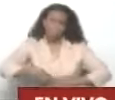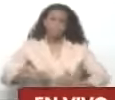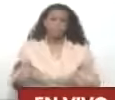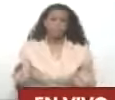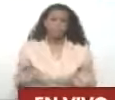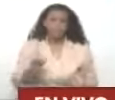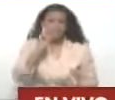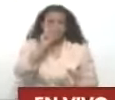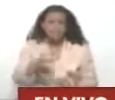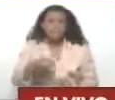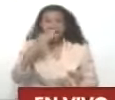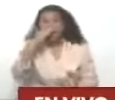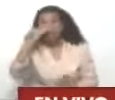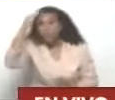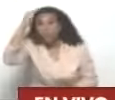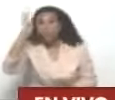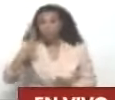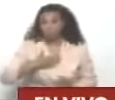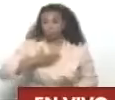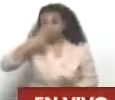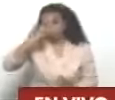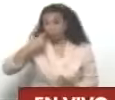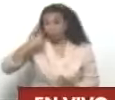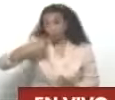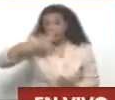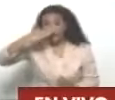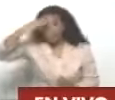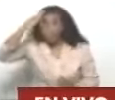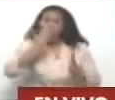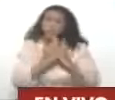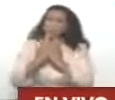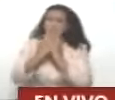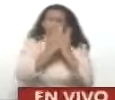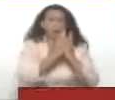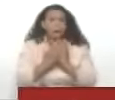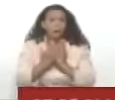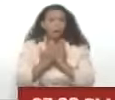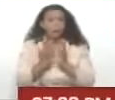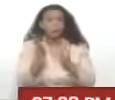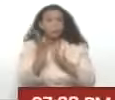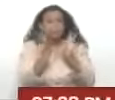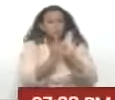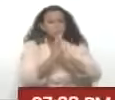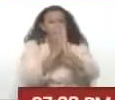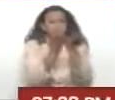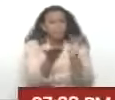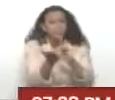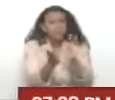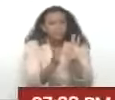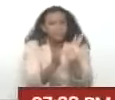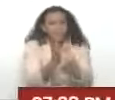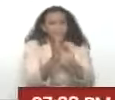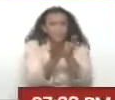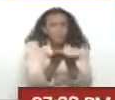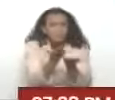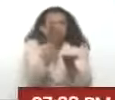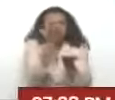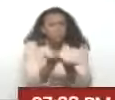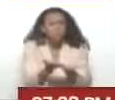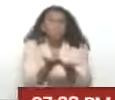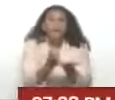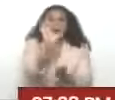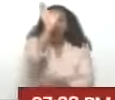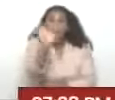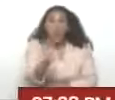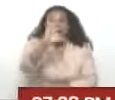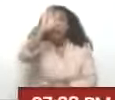Y ya adulto. He estudiado bastante la vida de Cristo, la Biblia. A los cristianos